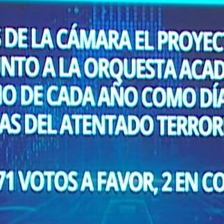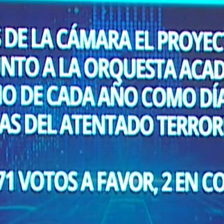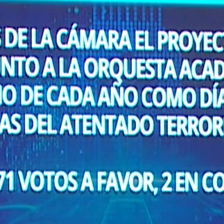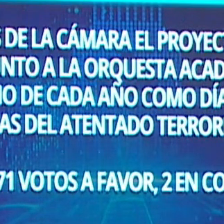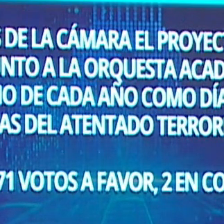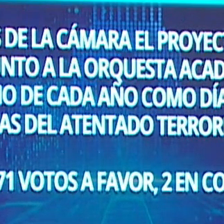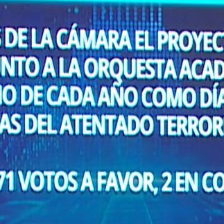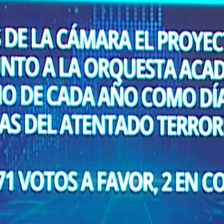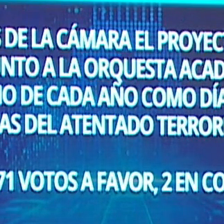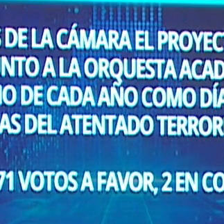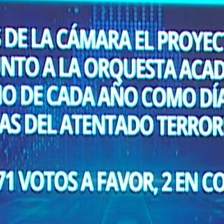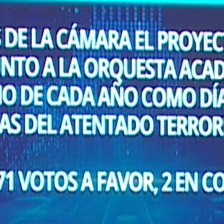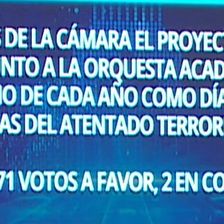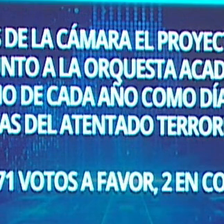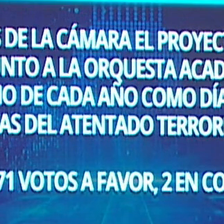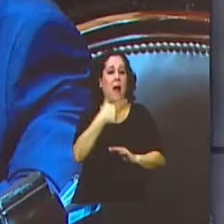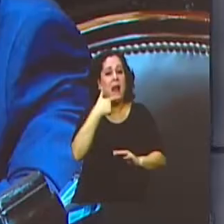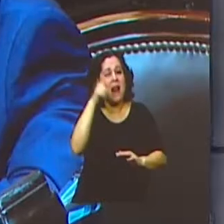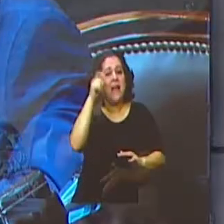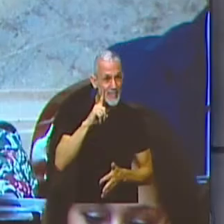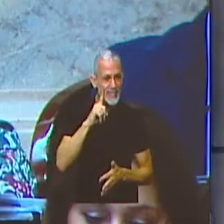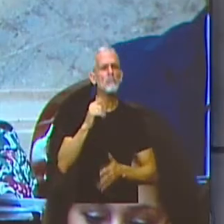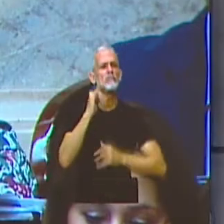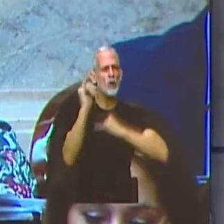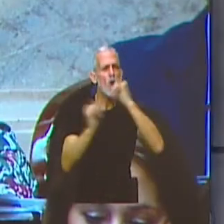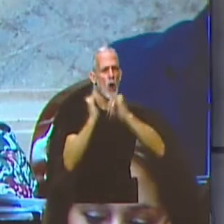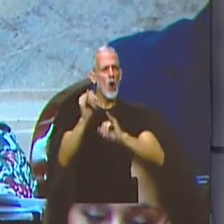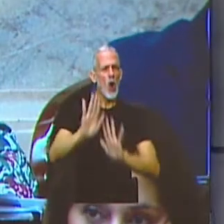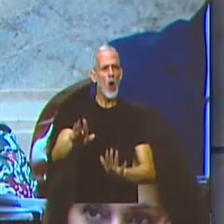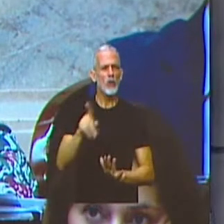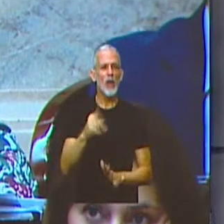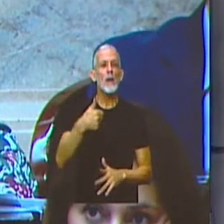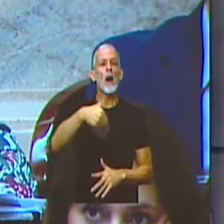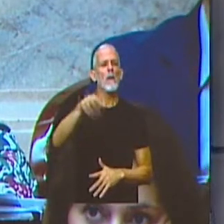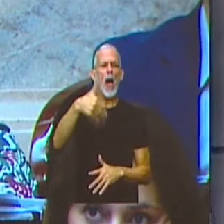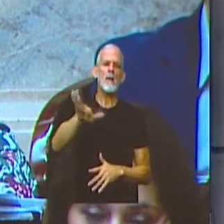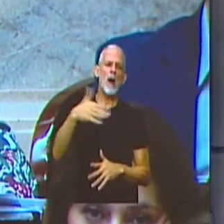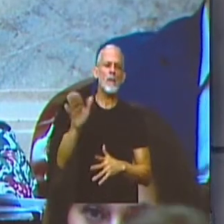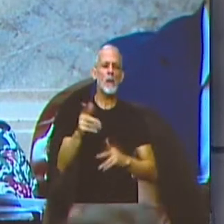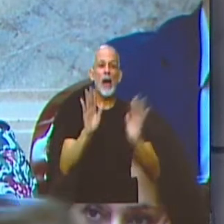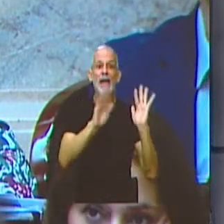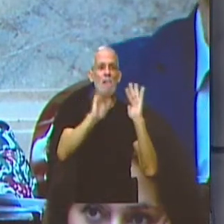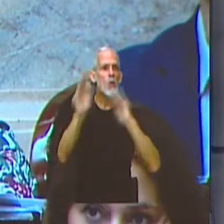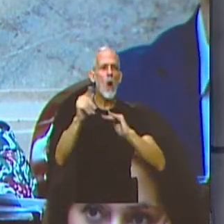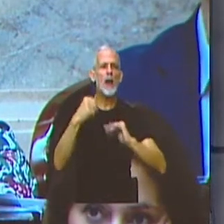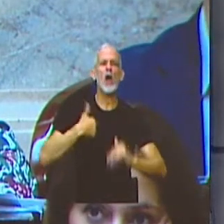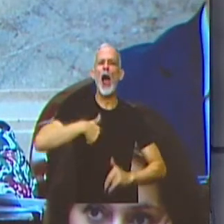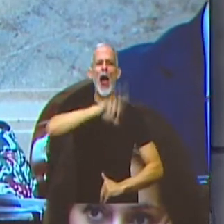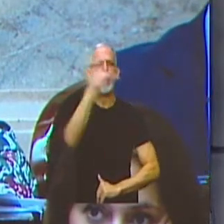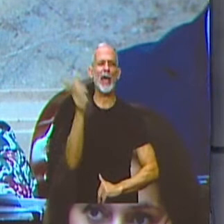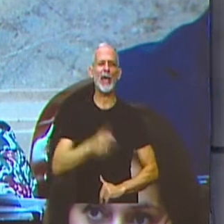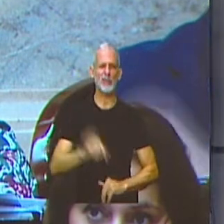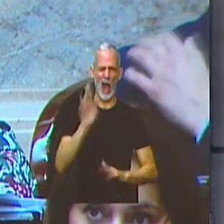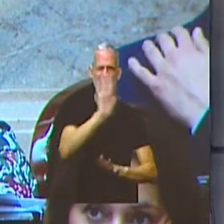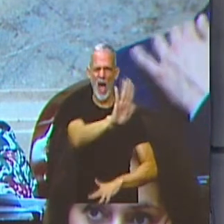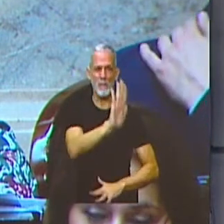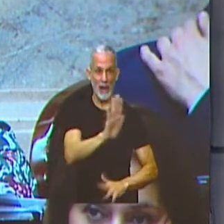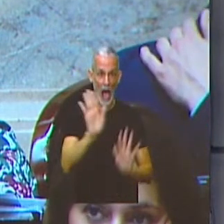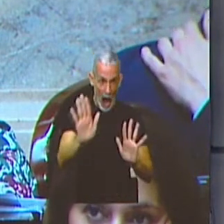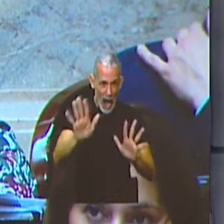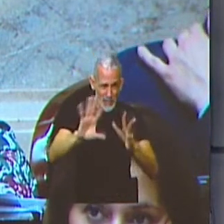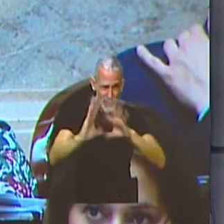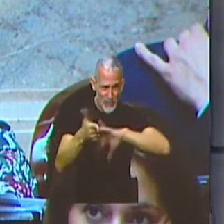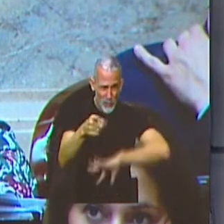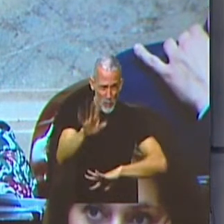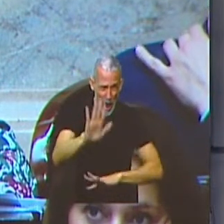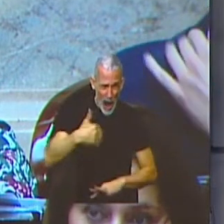mirar a ver de qué se trataba cada uno de los pero temas. pasa que, José, la tarea del legislador y la tarea del diputado es chequear las leyes para ver qué se